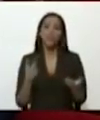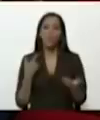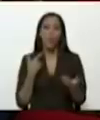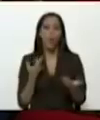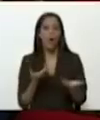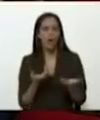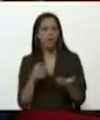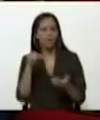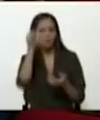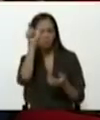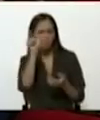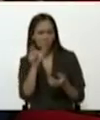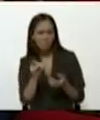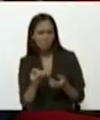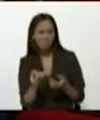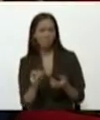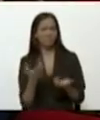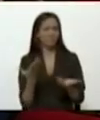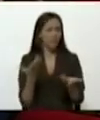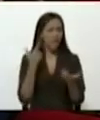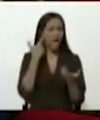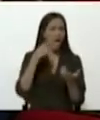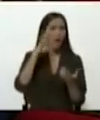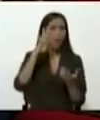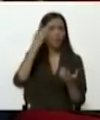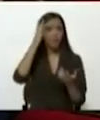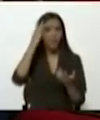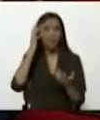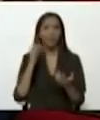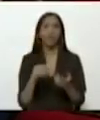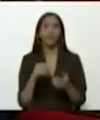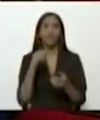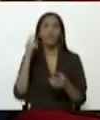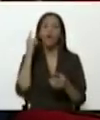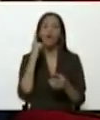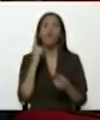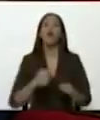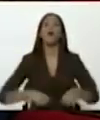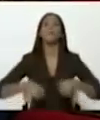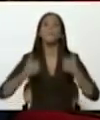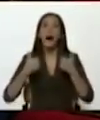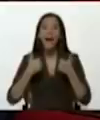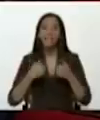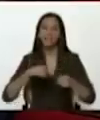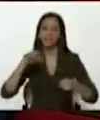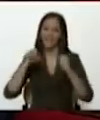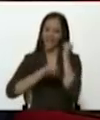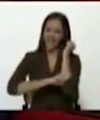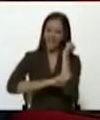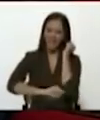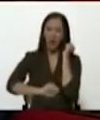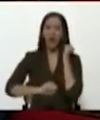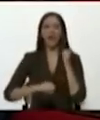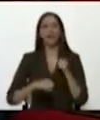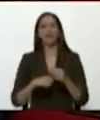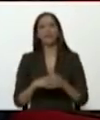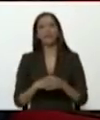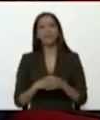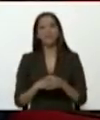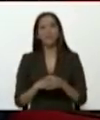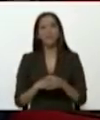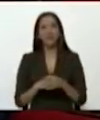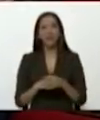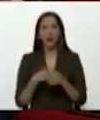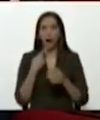caracterizado con gente del 4 de febrero, fue uno de los más ileales, de los que, creo que estamos